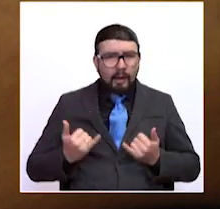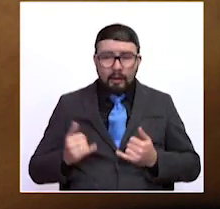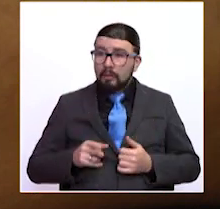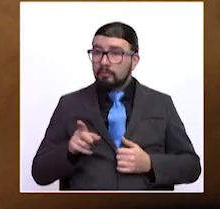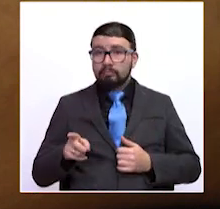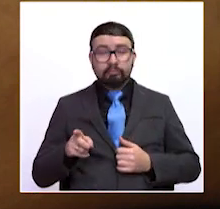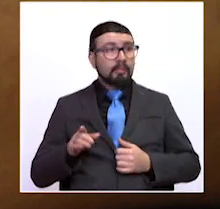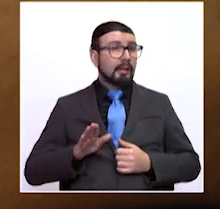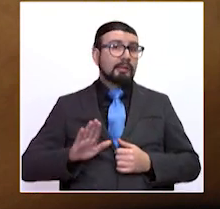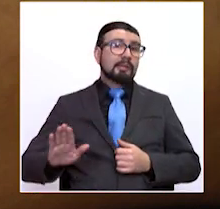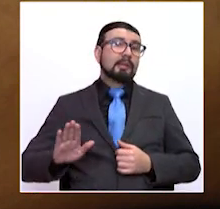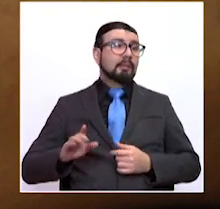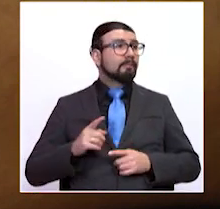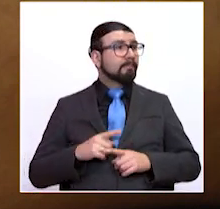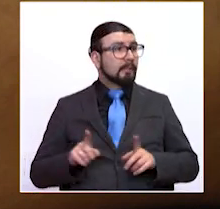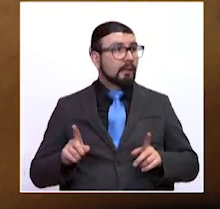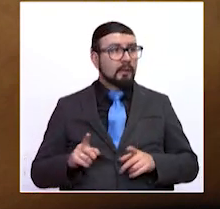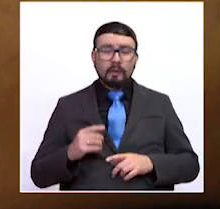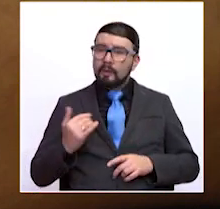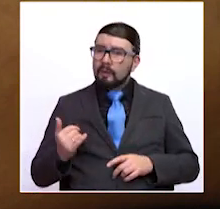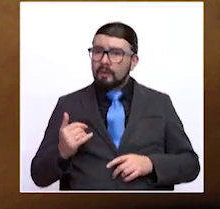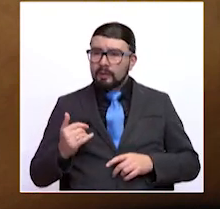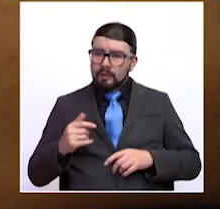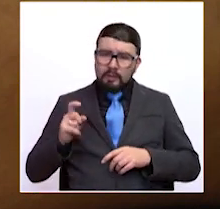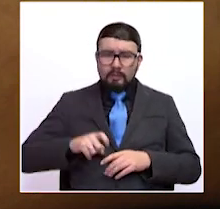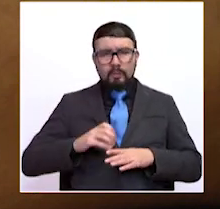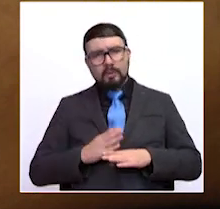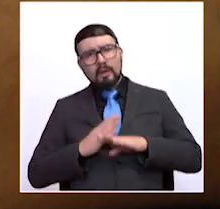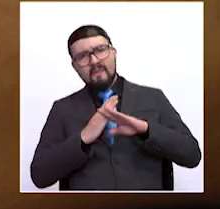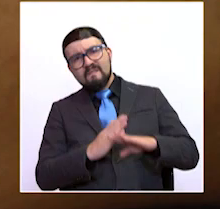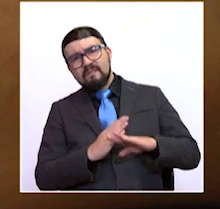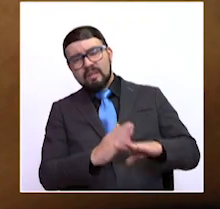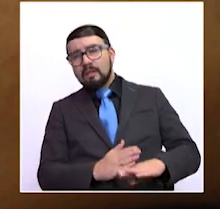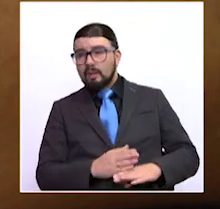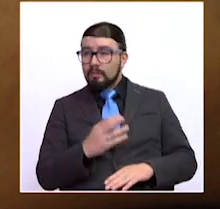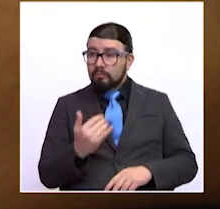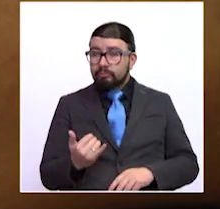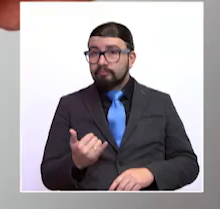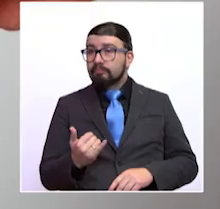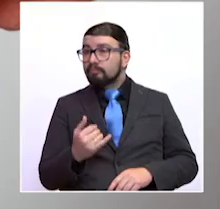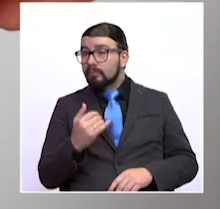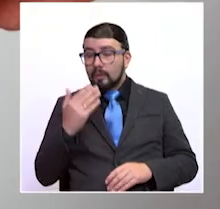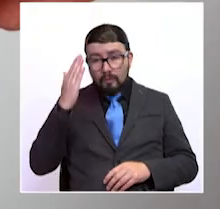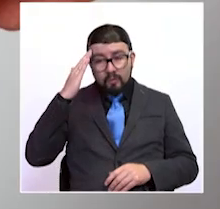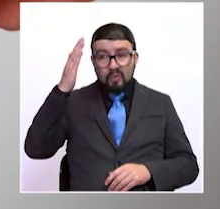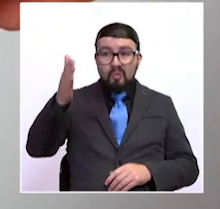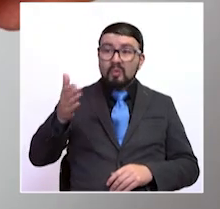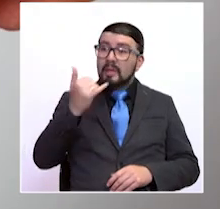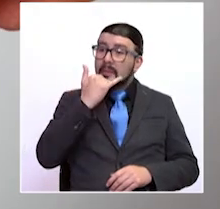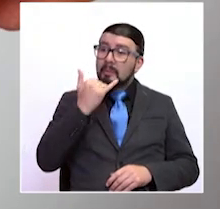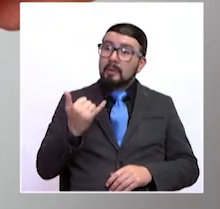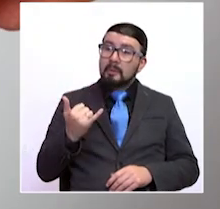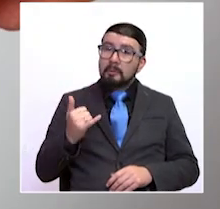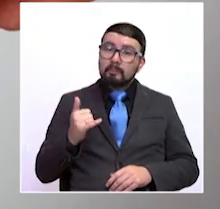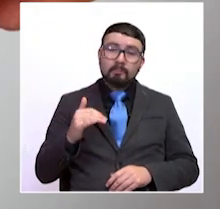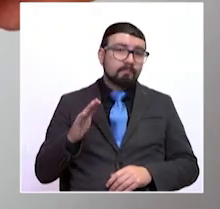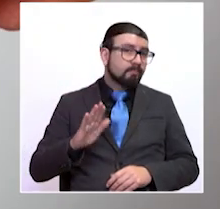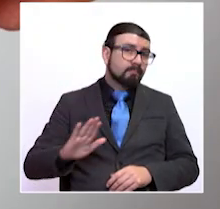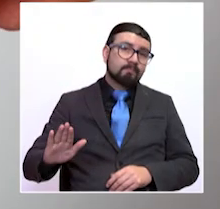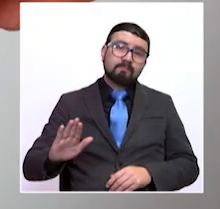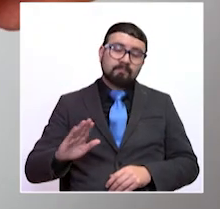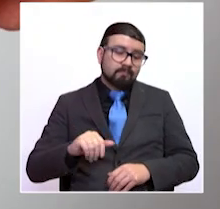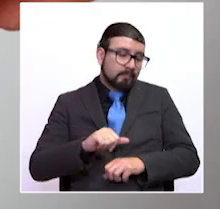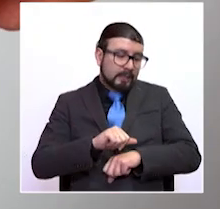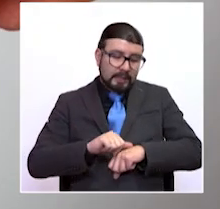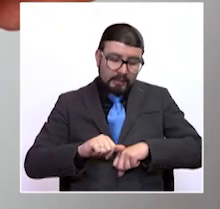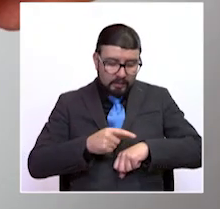así, pero nosotros tenemos que prevenir qué secuelas van a quedar. Y son cicatrices, ¿cierto?